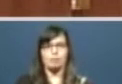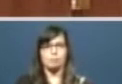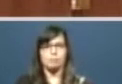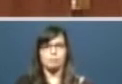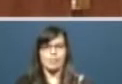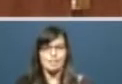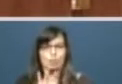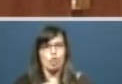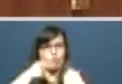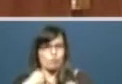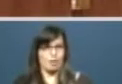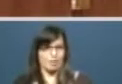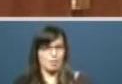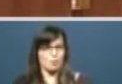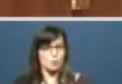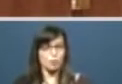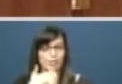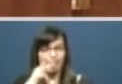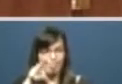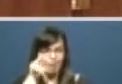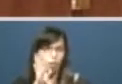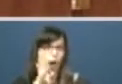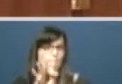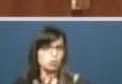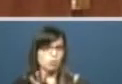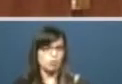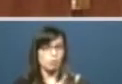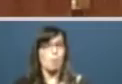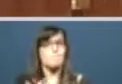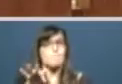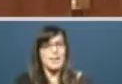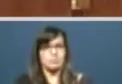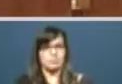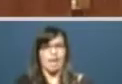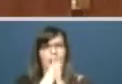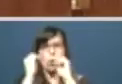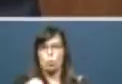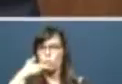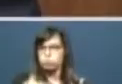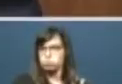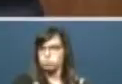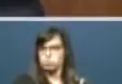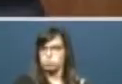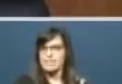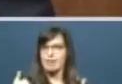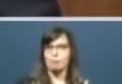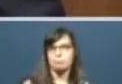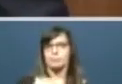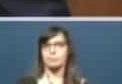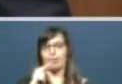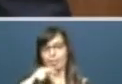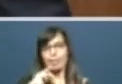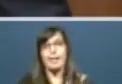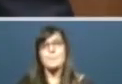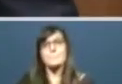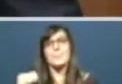si a esos buenos datos recientes y a los valiosos acuerdos sociales alcanzados pudiéramos añadir también un